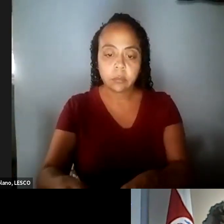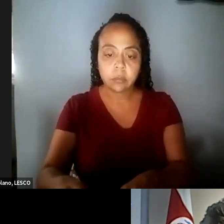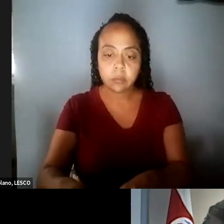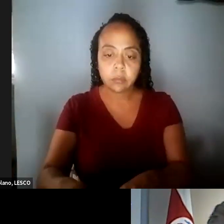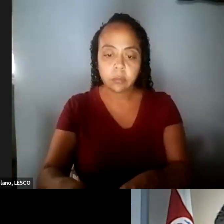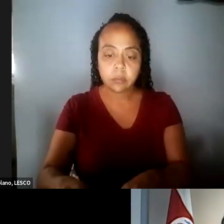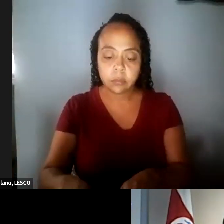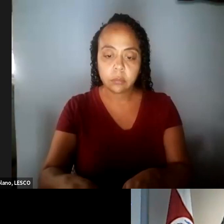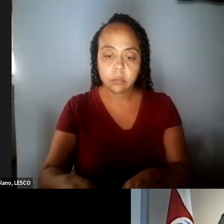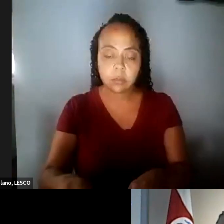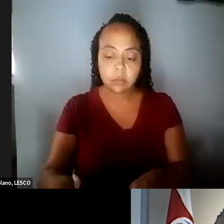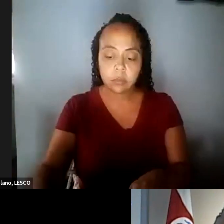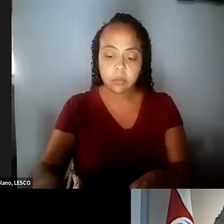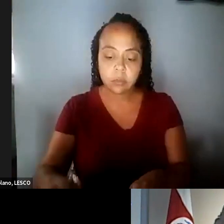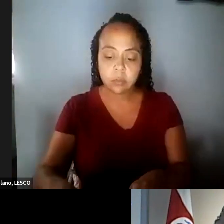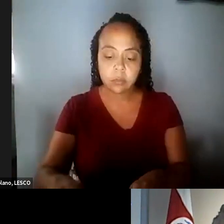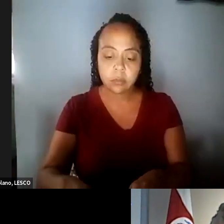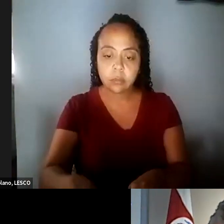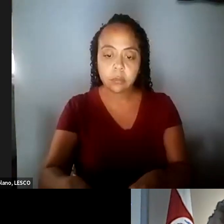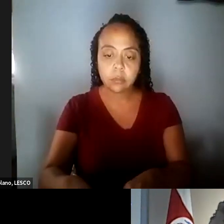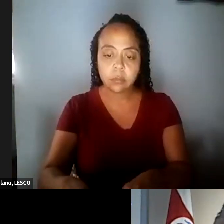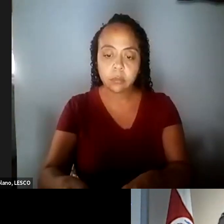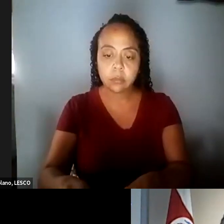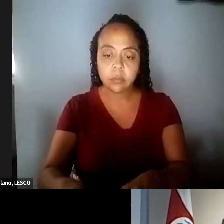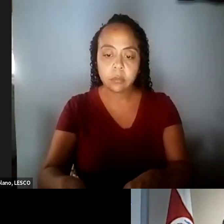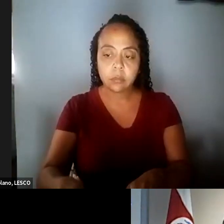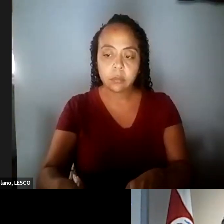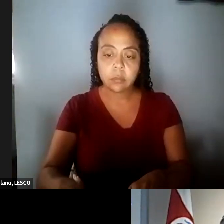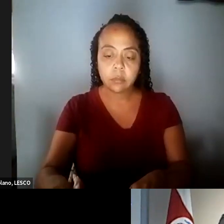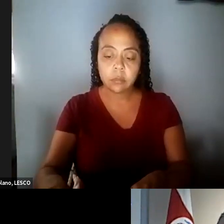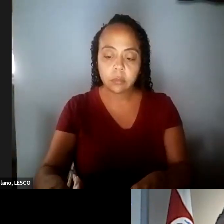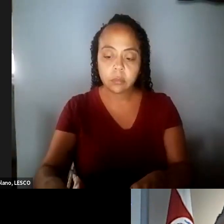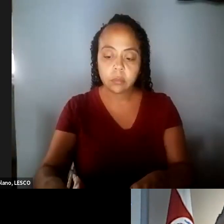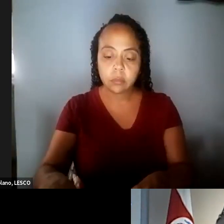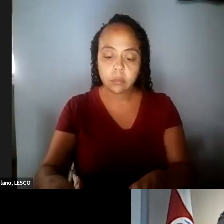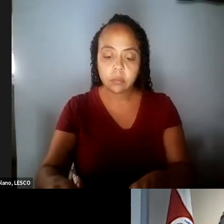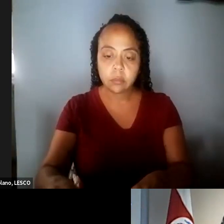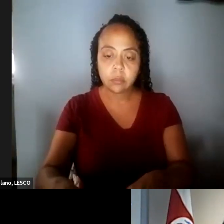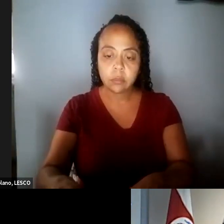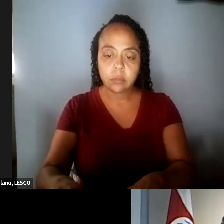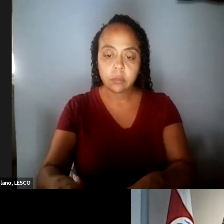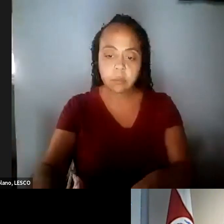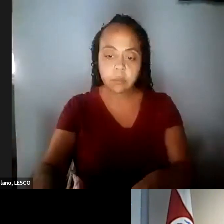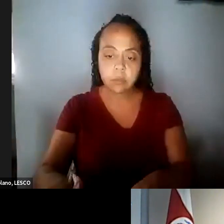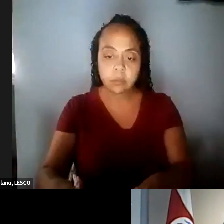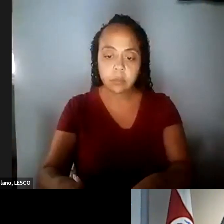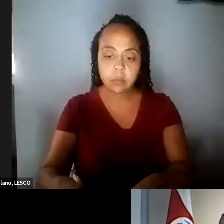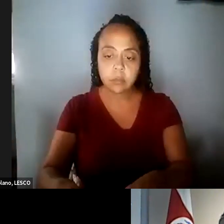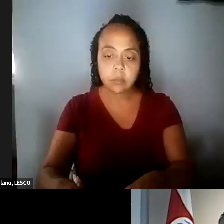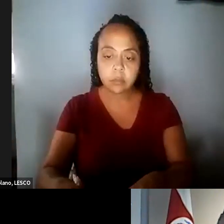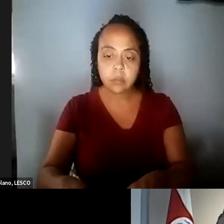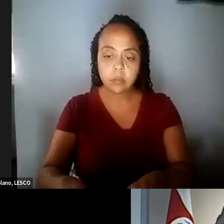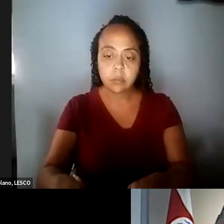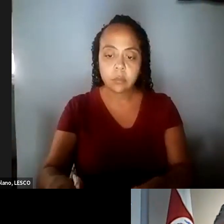objetivos estratégicos de desarrollo estratégico tenemos nuestra política nacional de riesgo